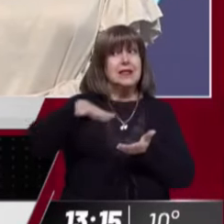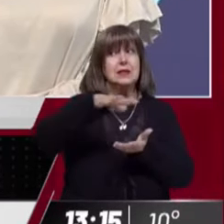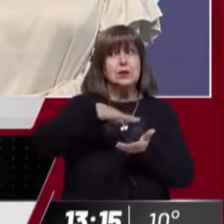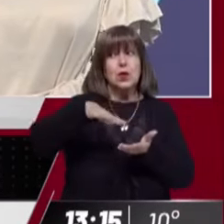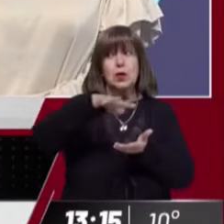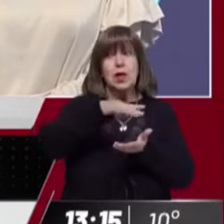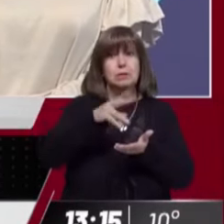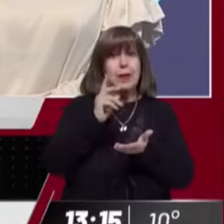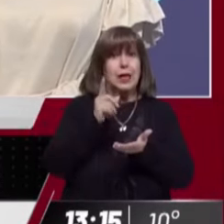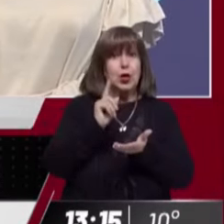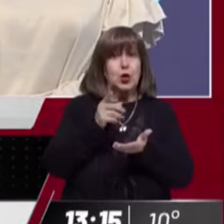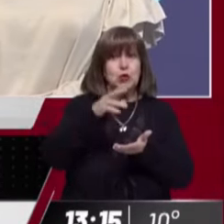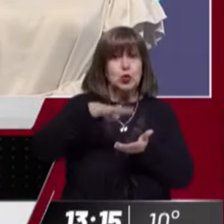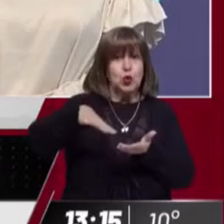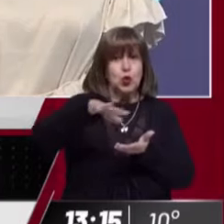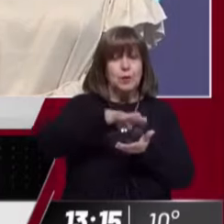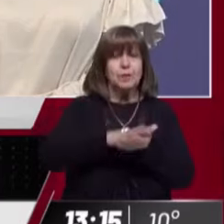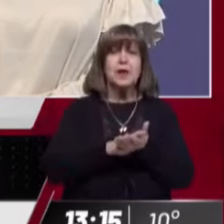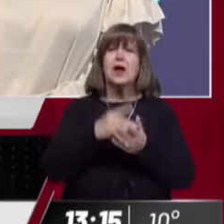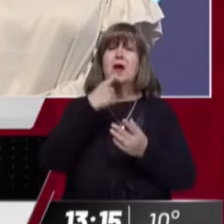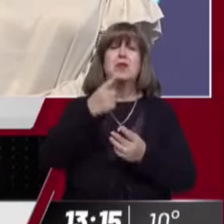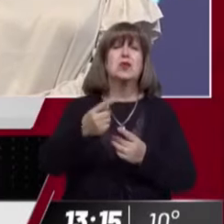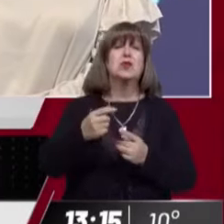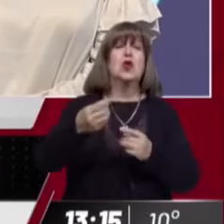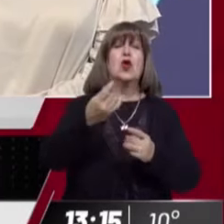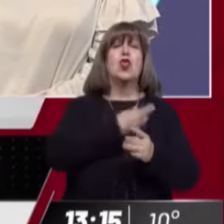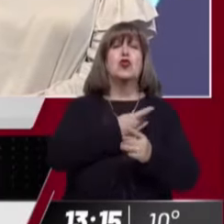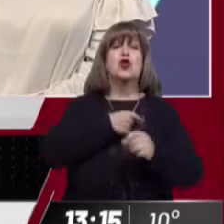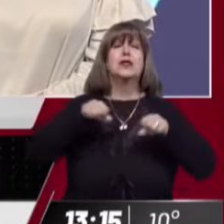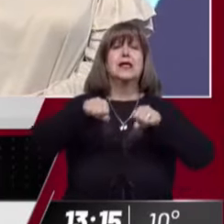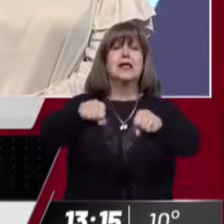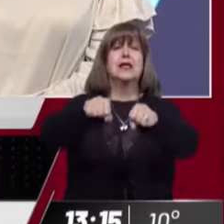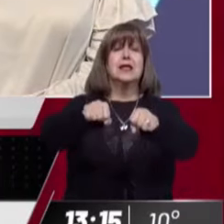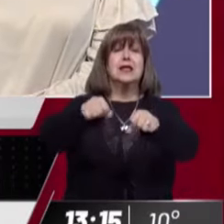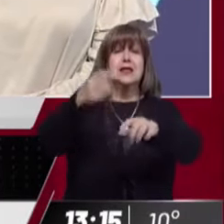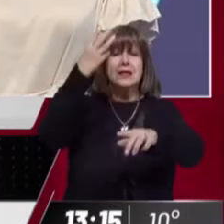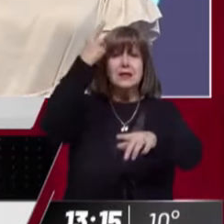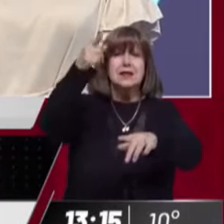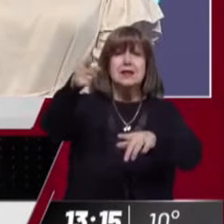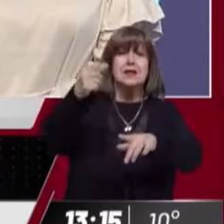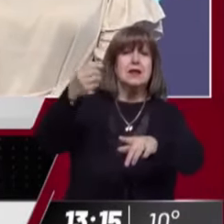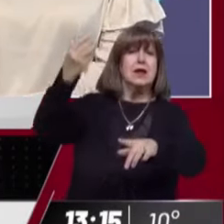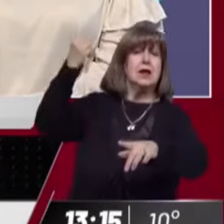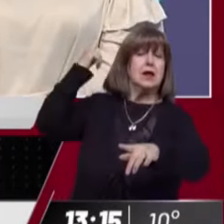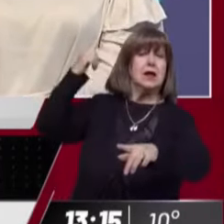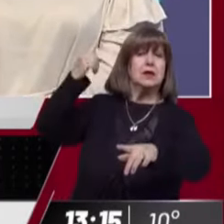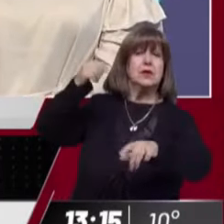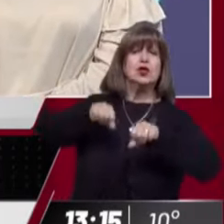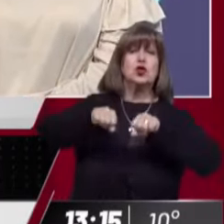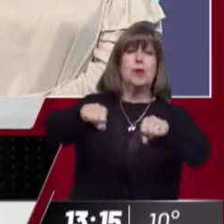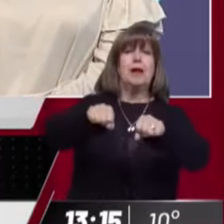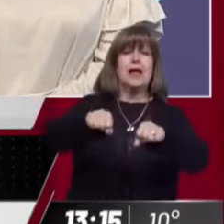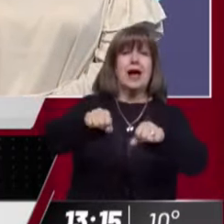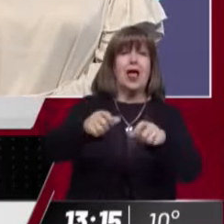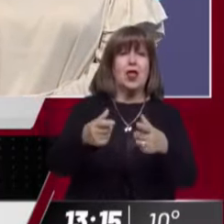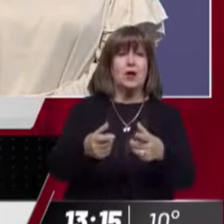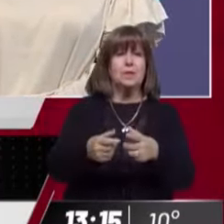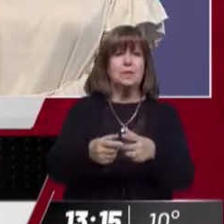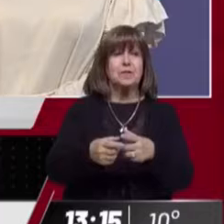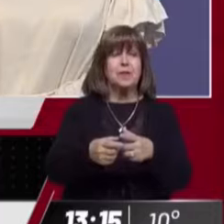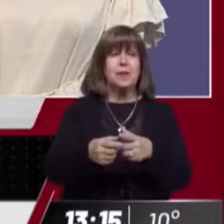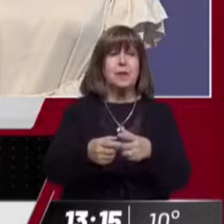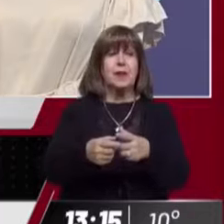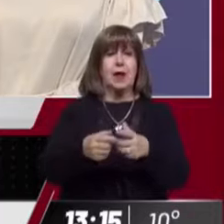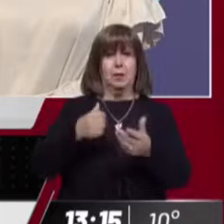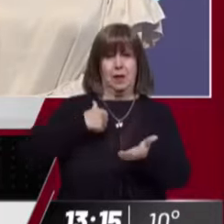robos en esta misma playa de Tadicorp. ¿Para qué lado está el supermercado y para qué lado San Martín? ¿En qué parte estás? Para ubicarnos, a ver, geográficamente. El supermercado, miren,